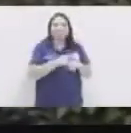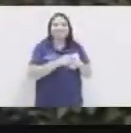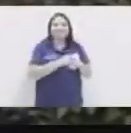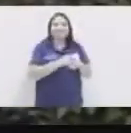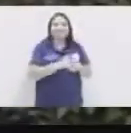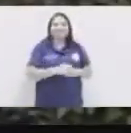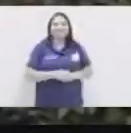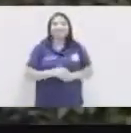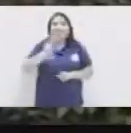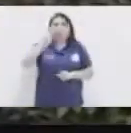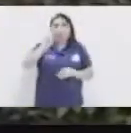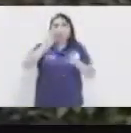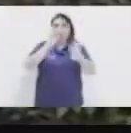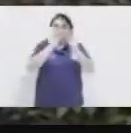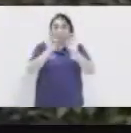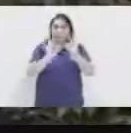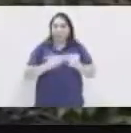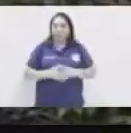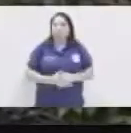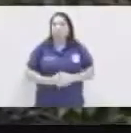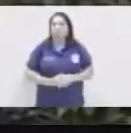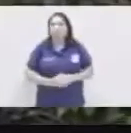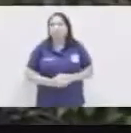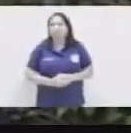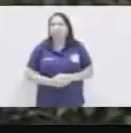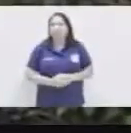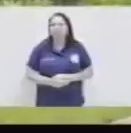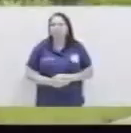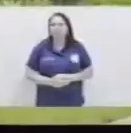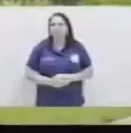palmas, pero tiene que ser en frente de mí.